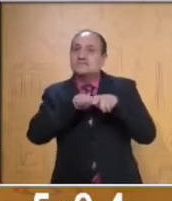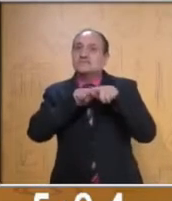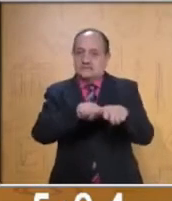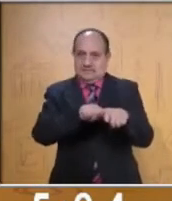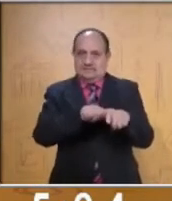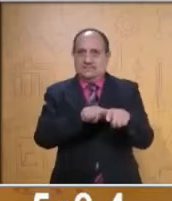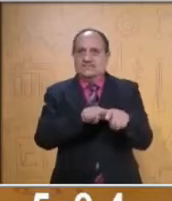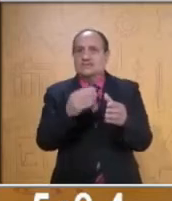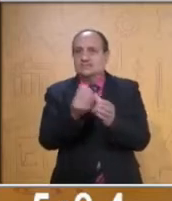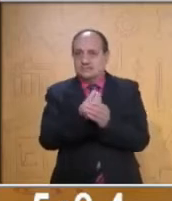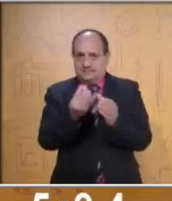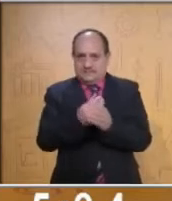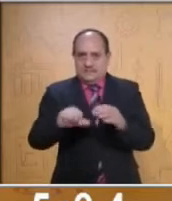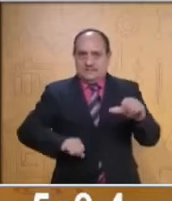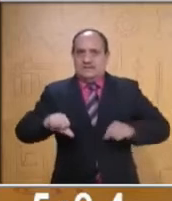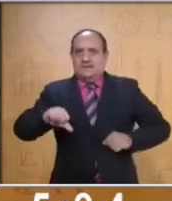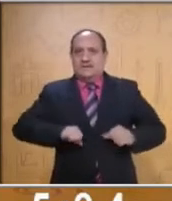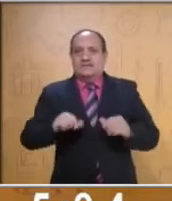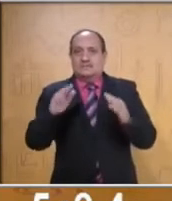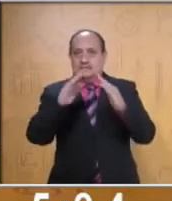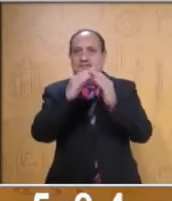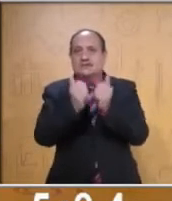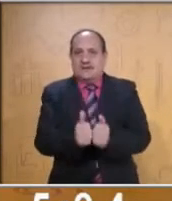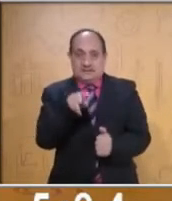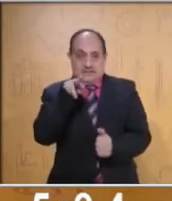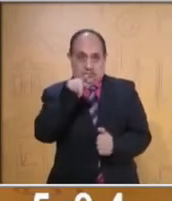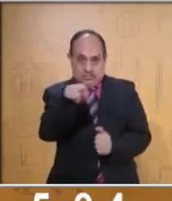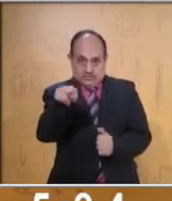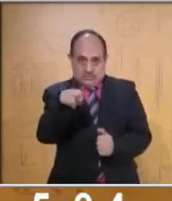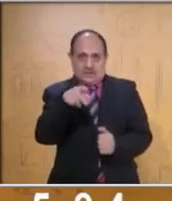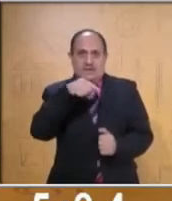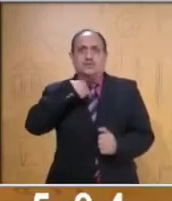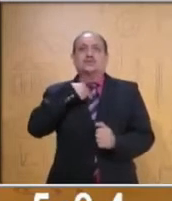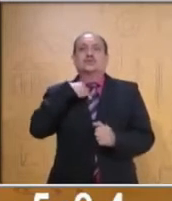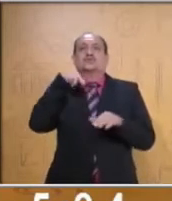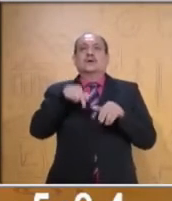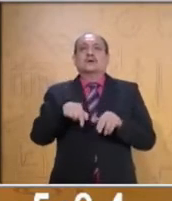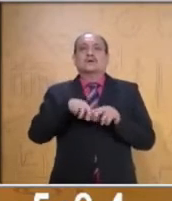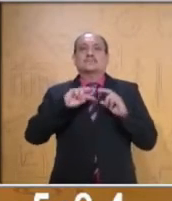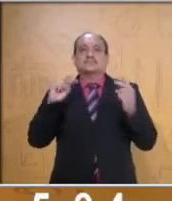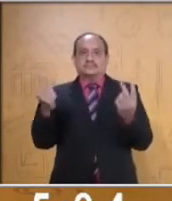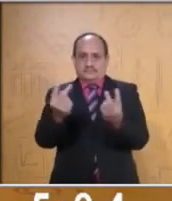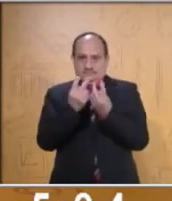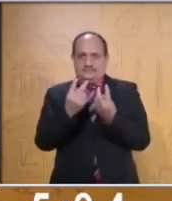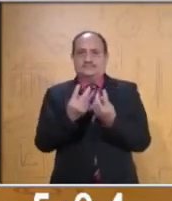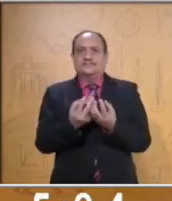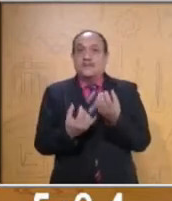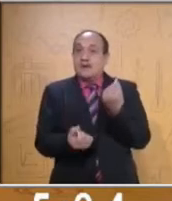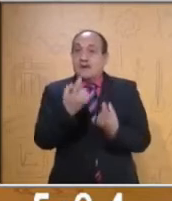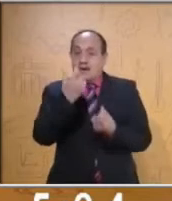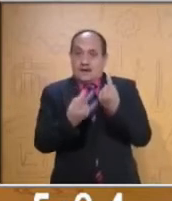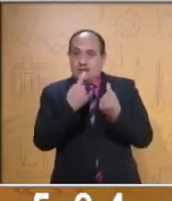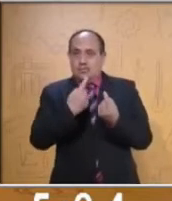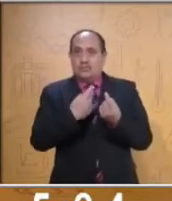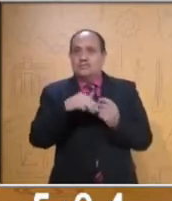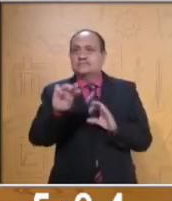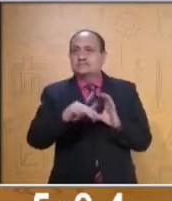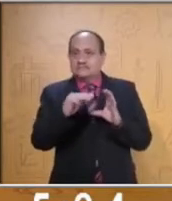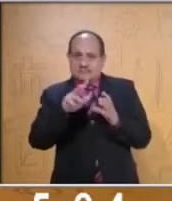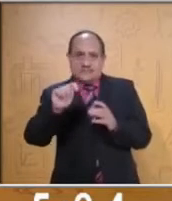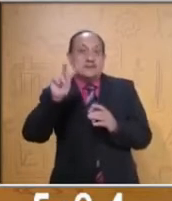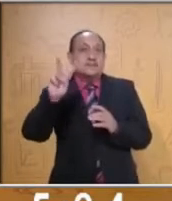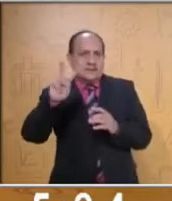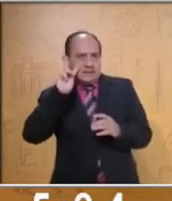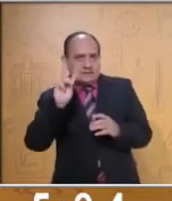nuestro trabajo desde casa y nosotros desde este espacio llegando hasta sus hogares. Algunos a través de la